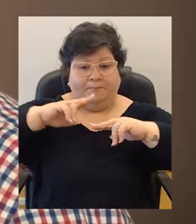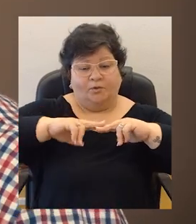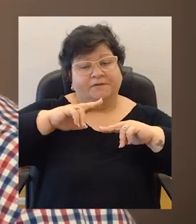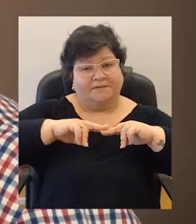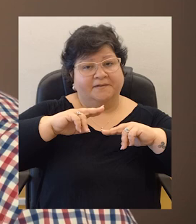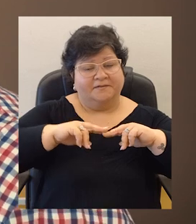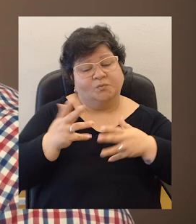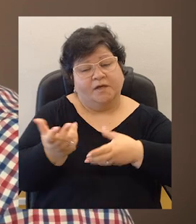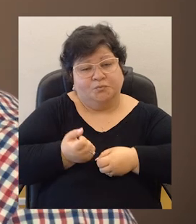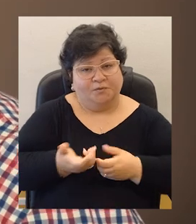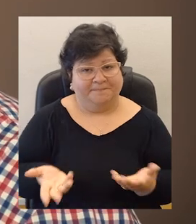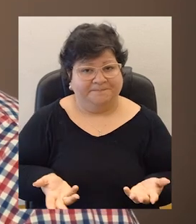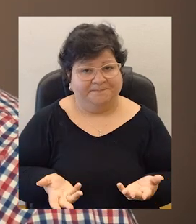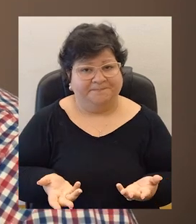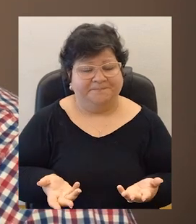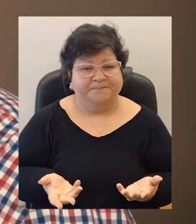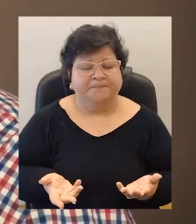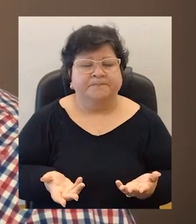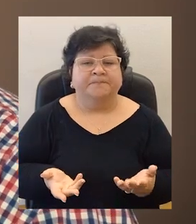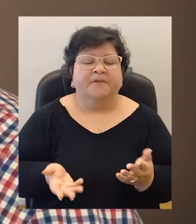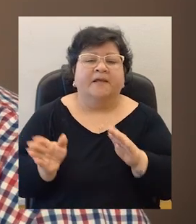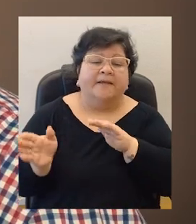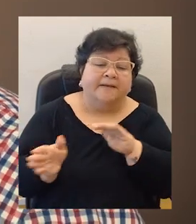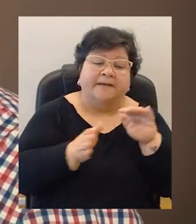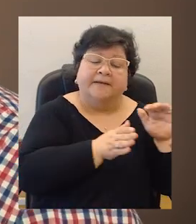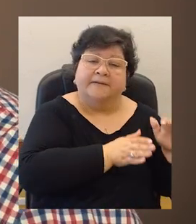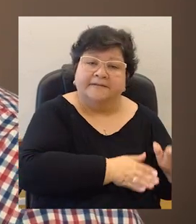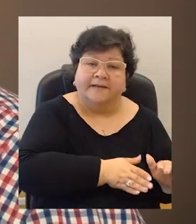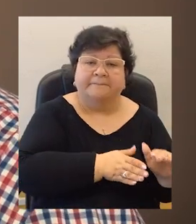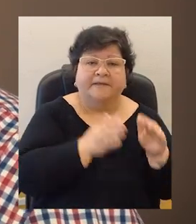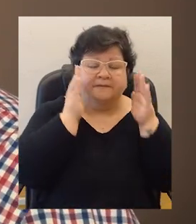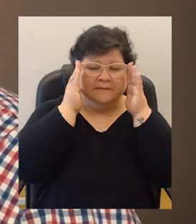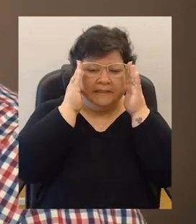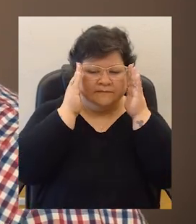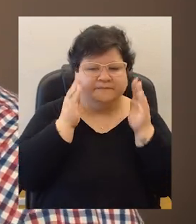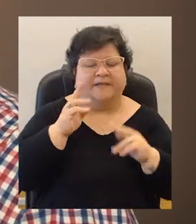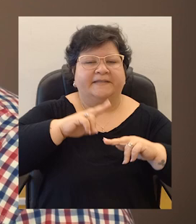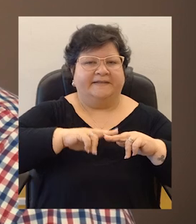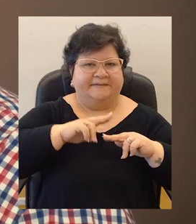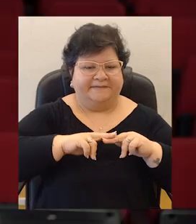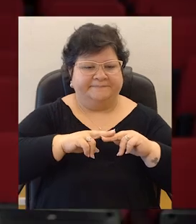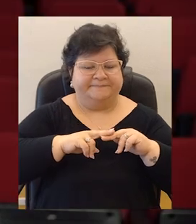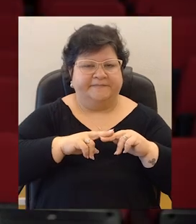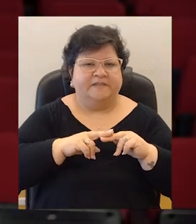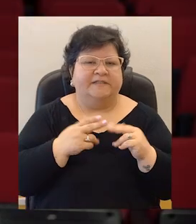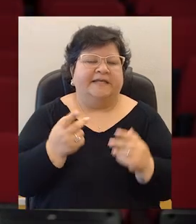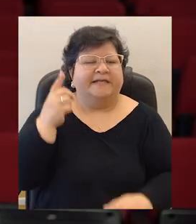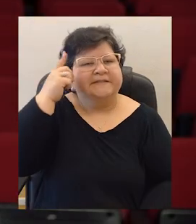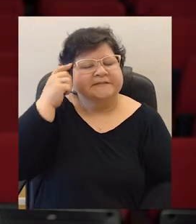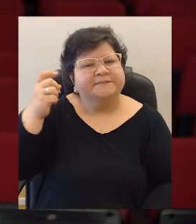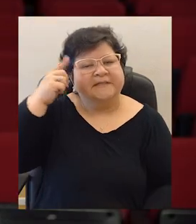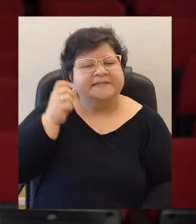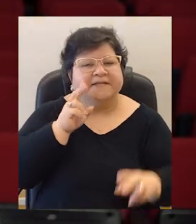eso ayuda por otro lado la cuestión de bueno tener cuidado de a donde entras es decir la experiencia que hemos